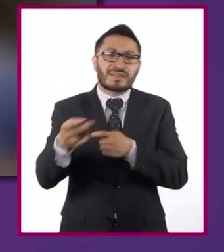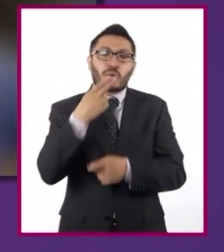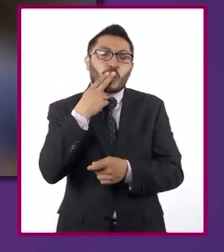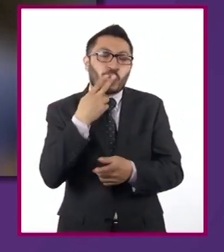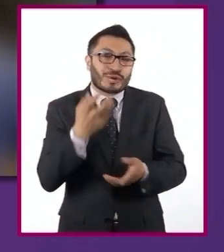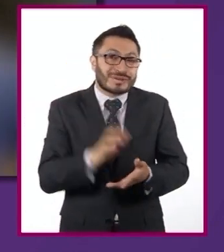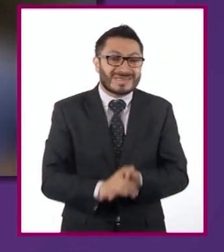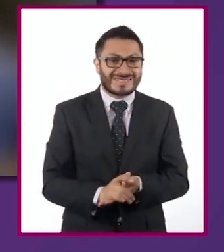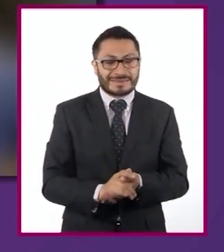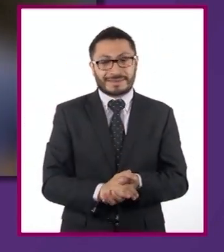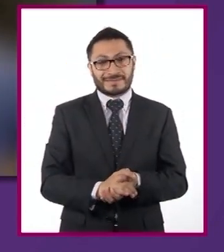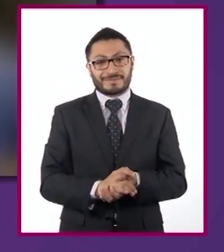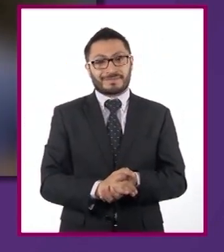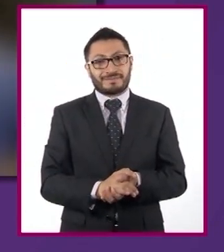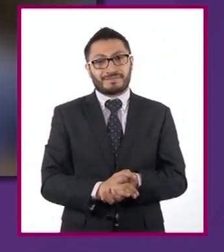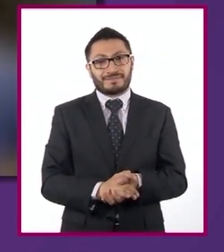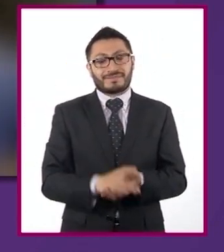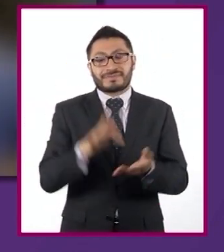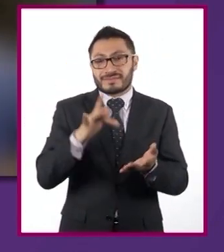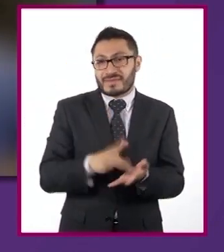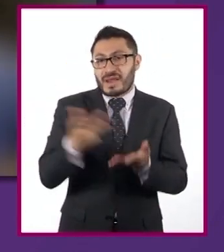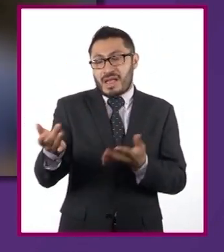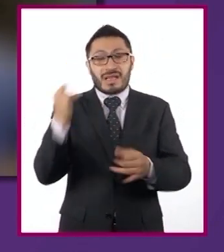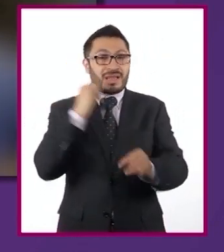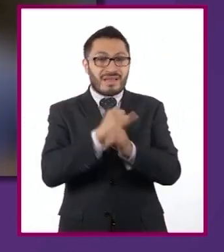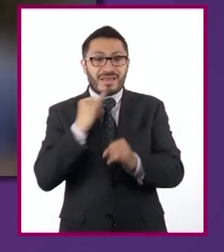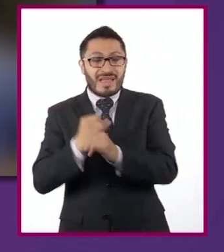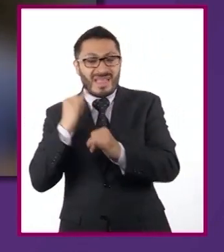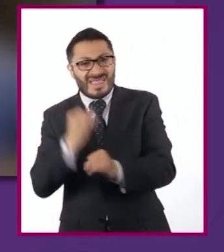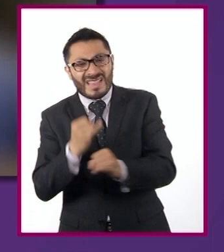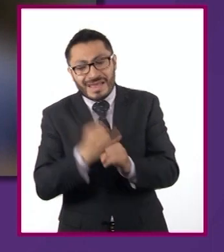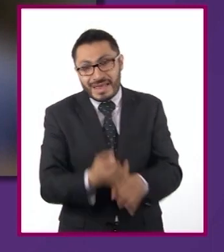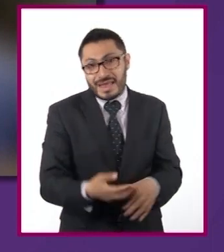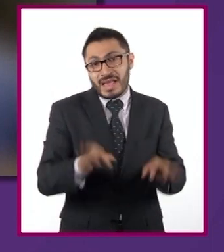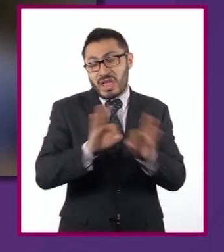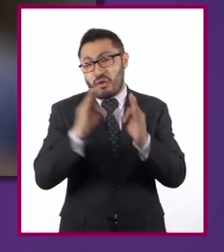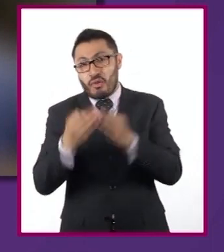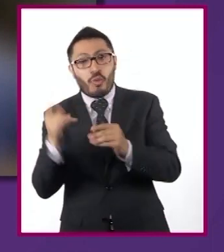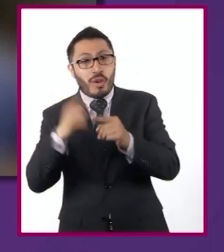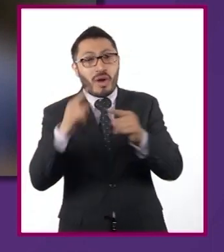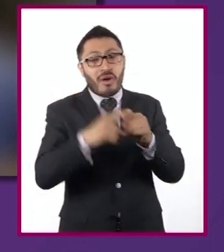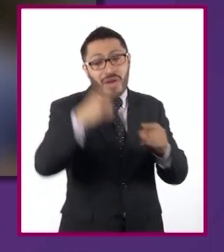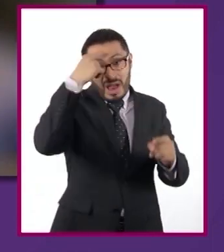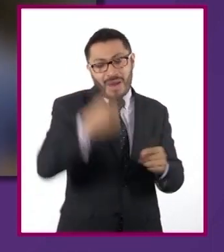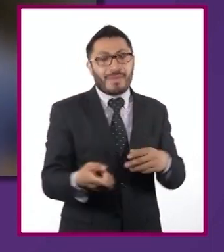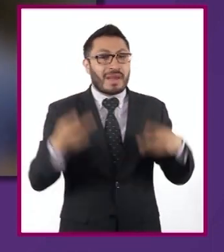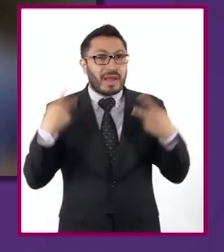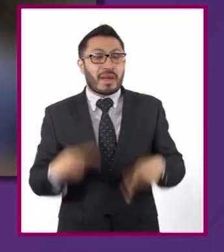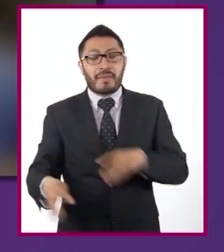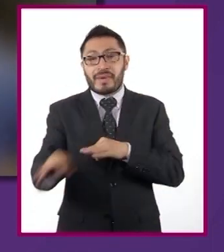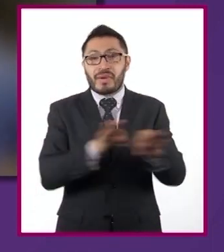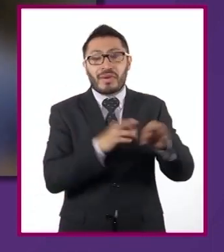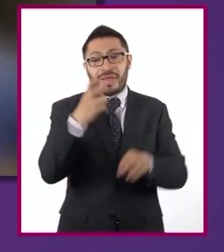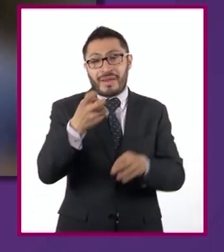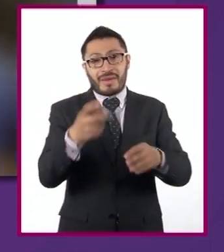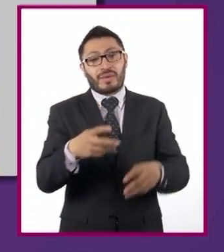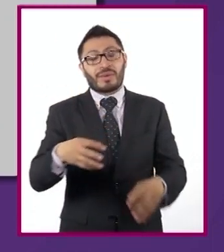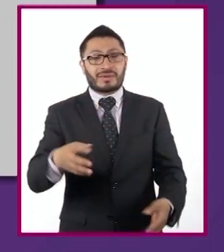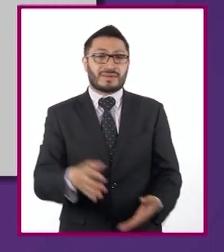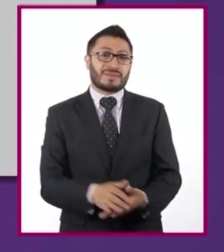mismas, gracias a las plataformas y herramientas digitales disponibles para un diseñador o un